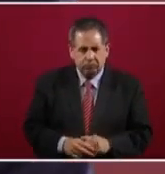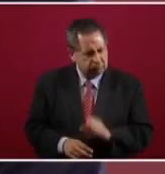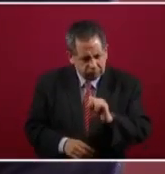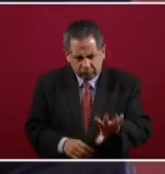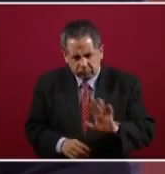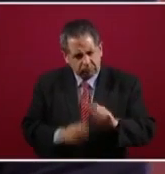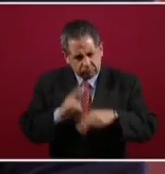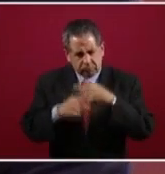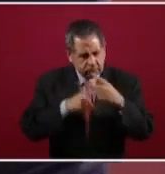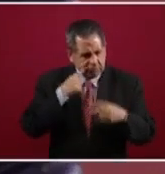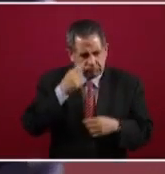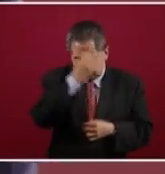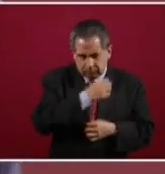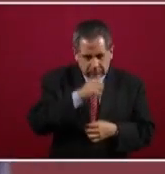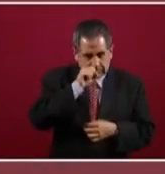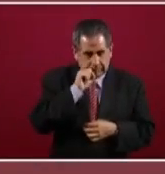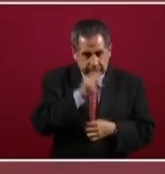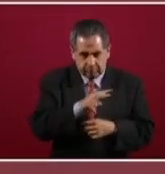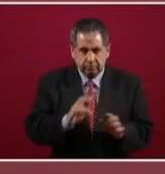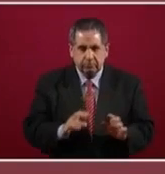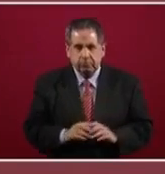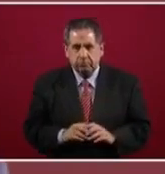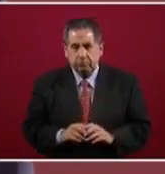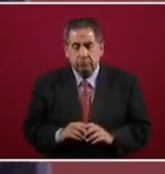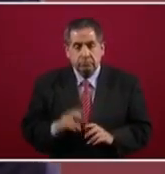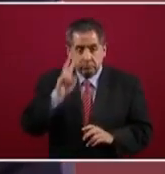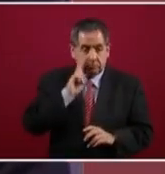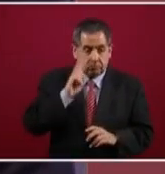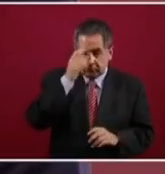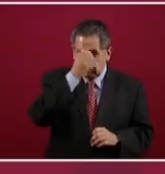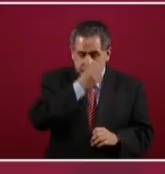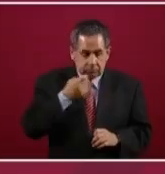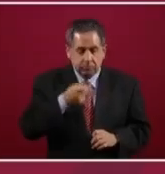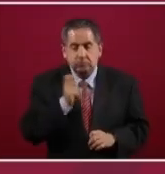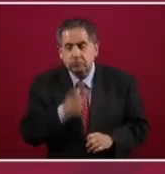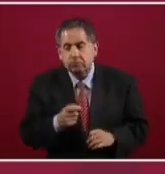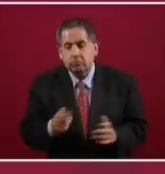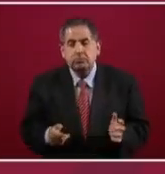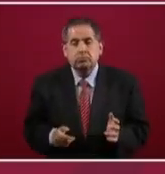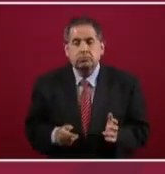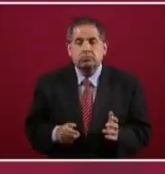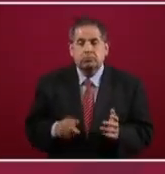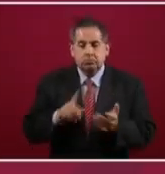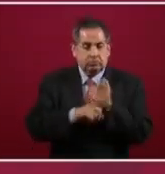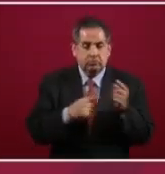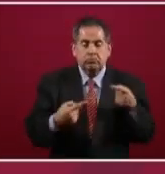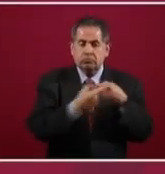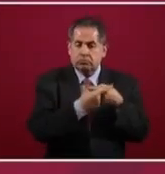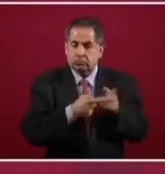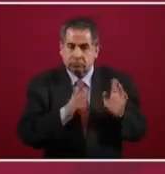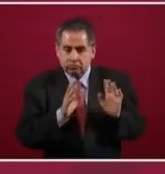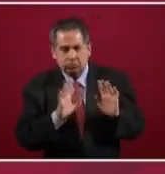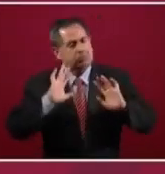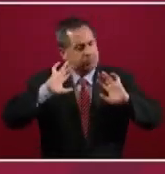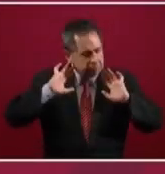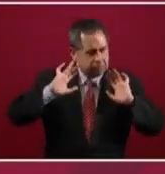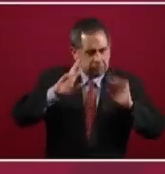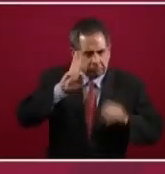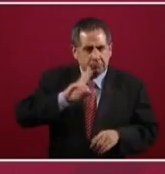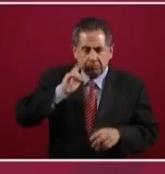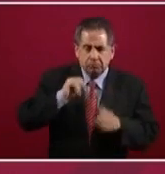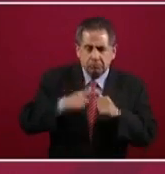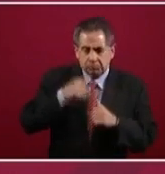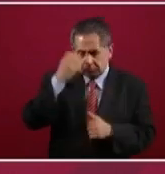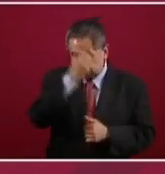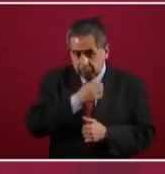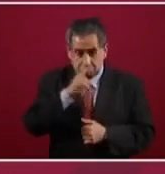Sí, desde luego. También hay que ver si existe un conflicto de interés,